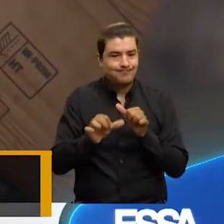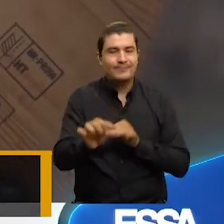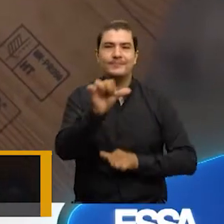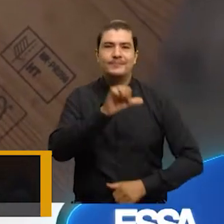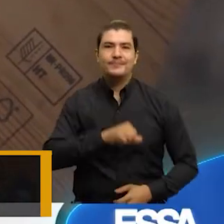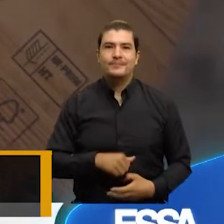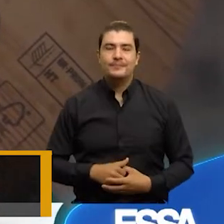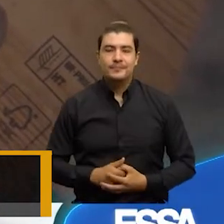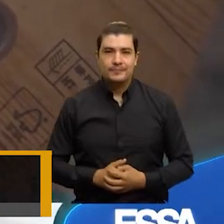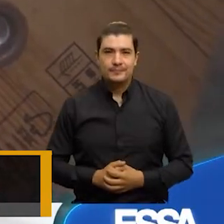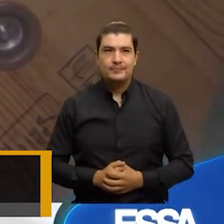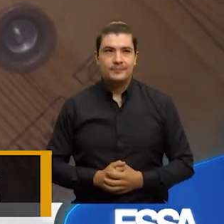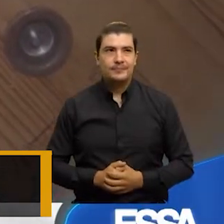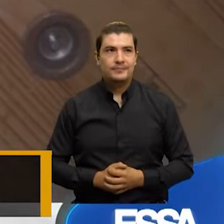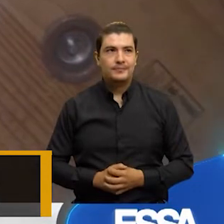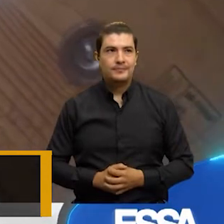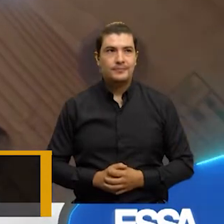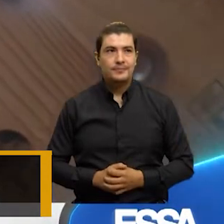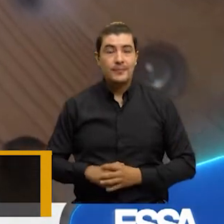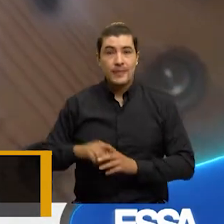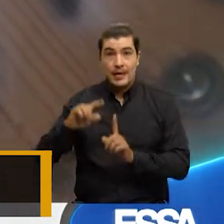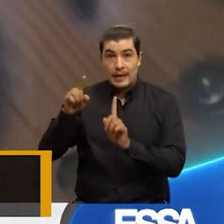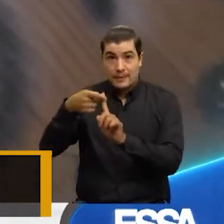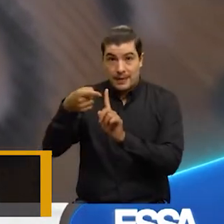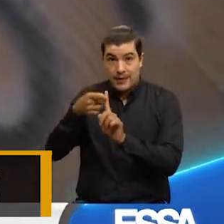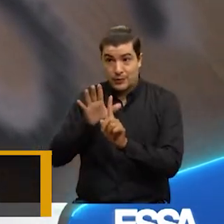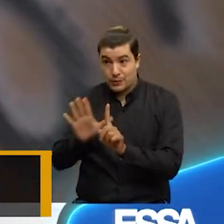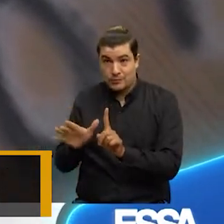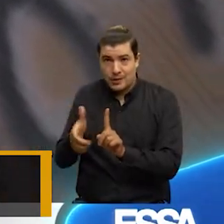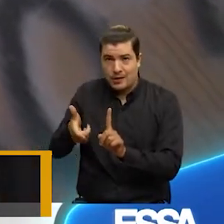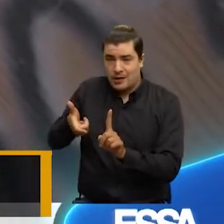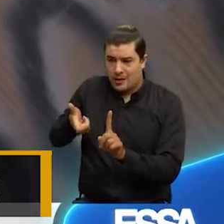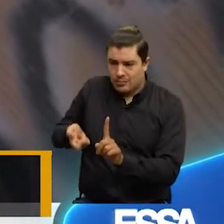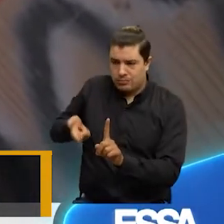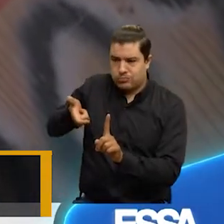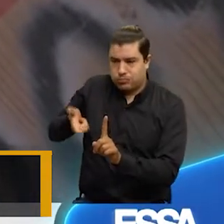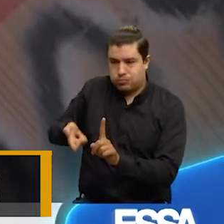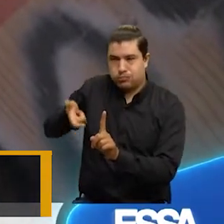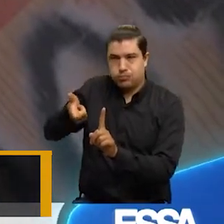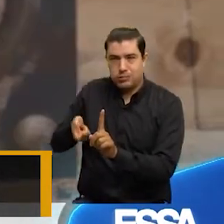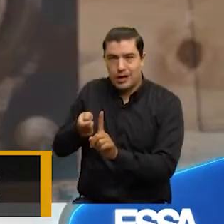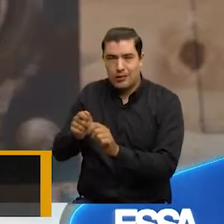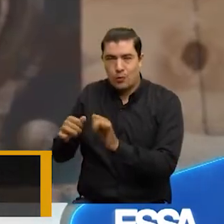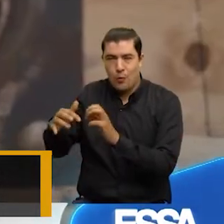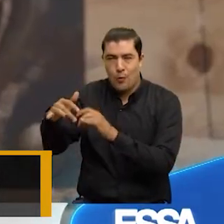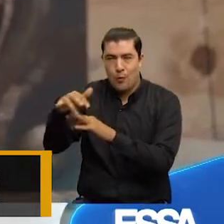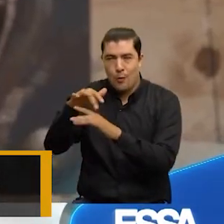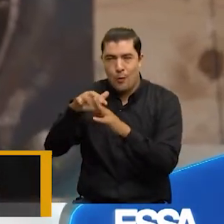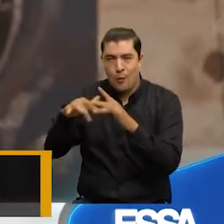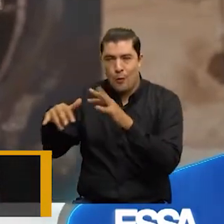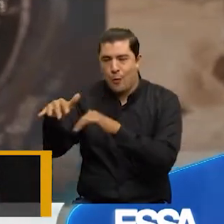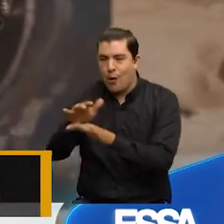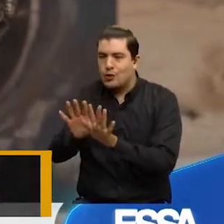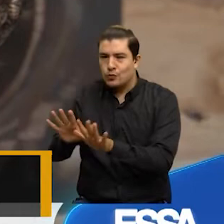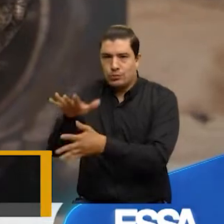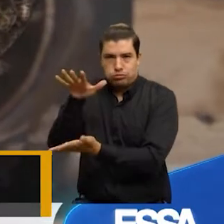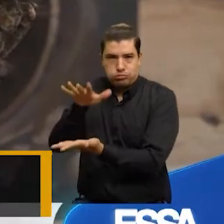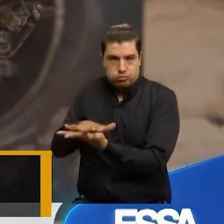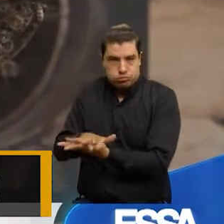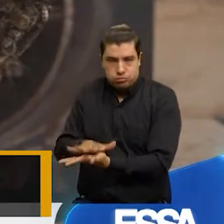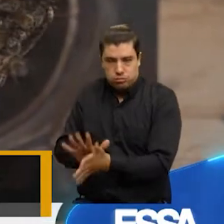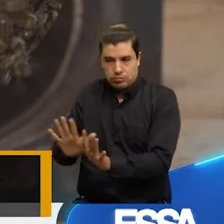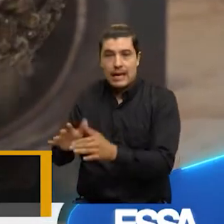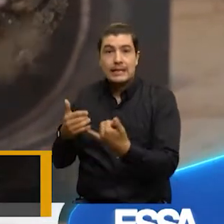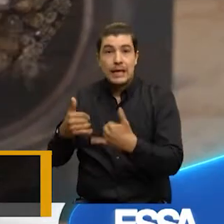Vamos a abordar la colmena, primero con humo, para lograr que se calmen un poco. Luego vamos a desarmar los carretes porque